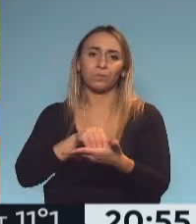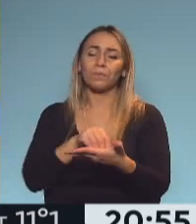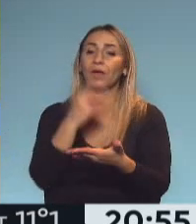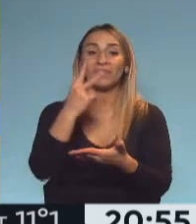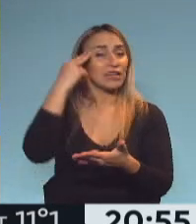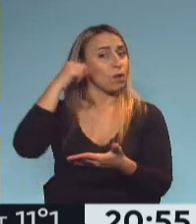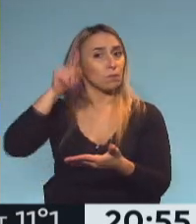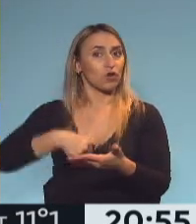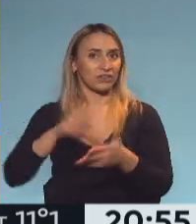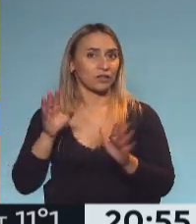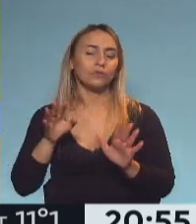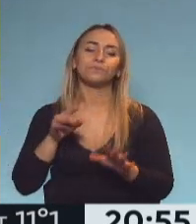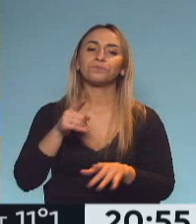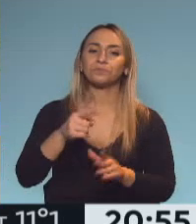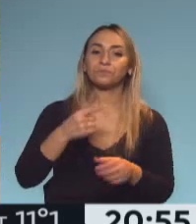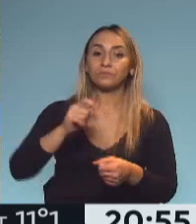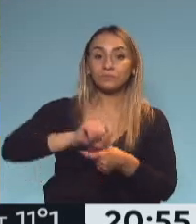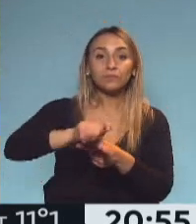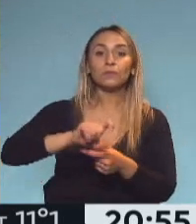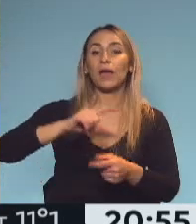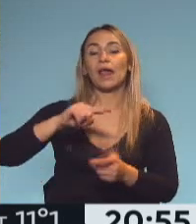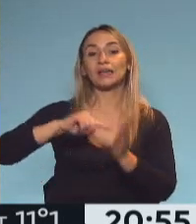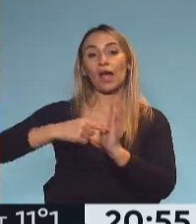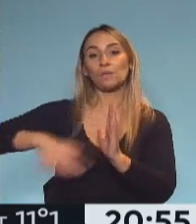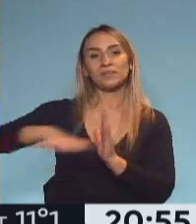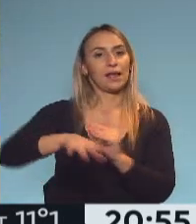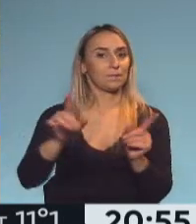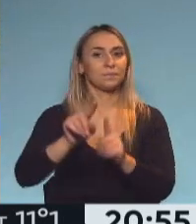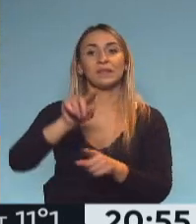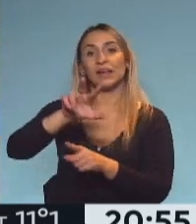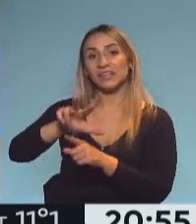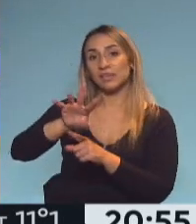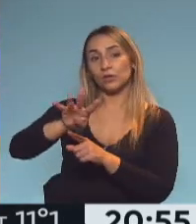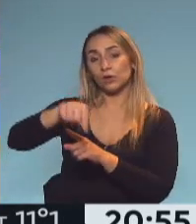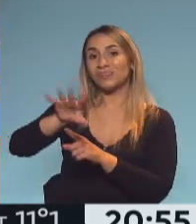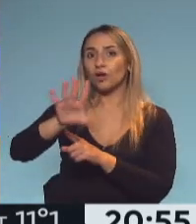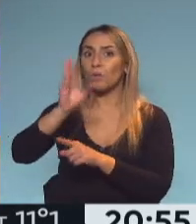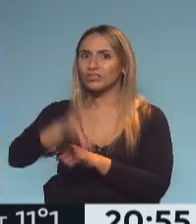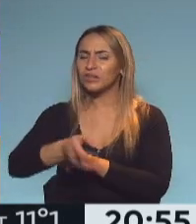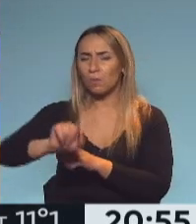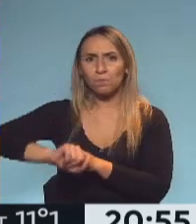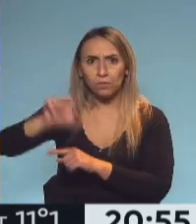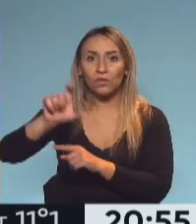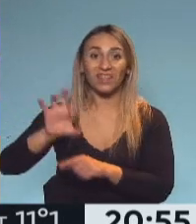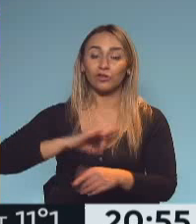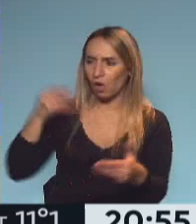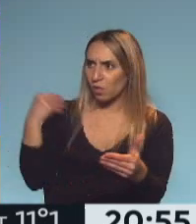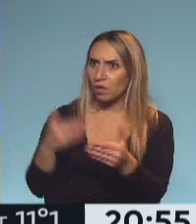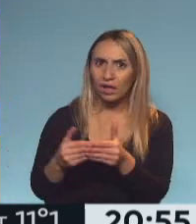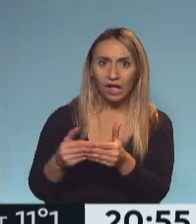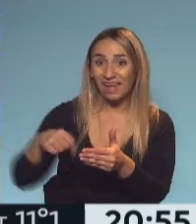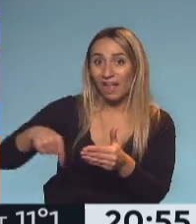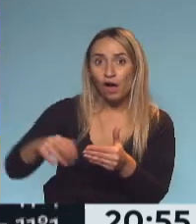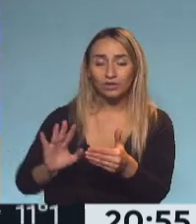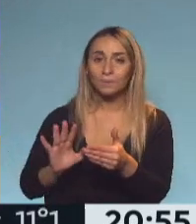ciento de este parámetro no se aplica a la ciudad de buenos aires- que acumula un 34,5 por ciento en lo que va del año porque esto